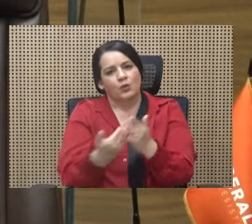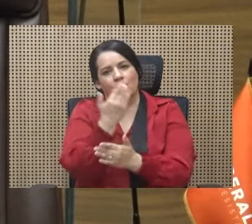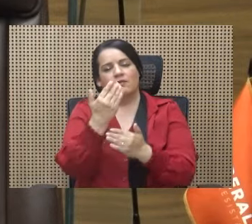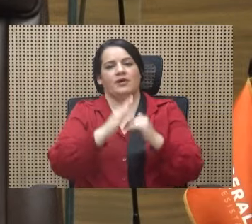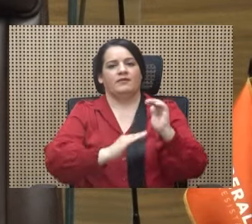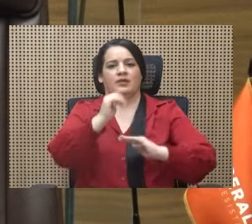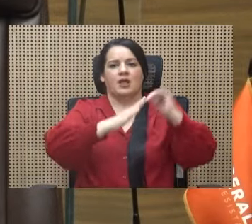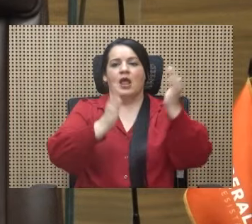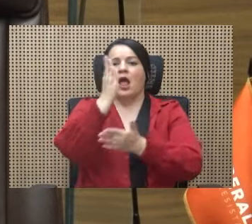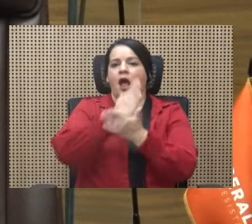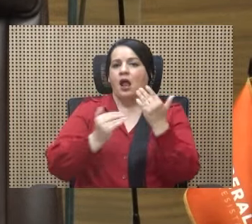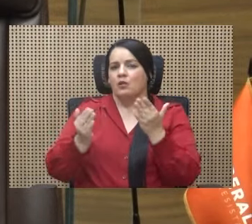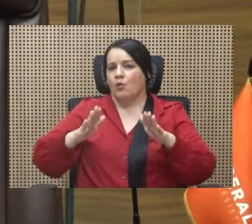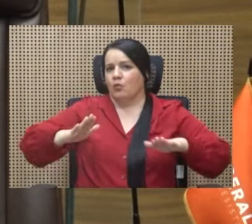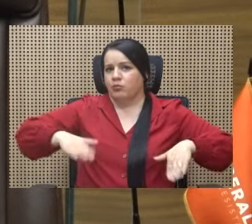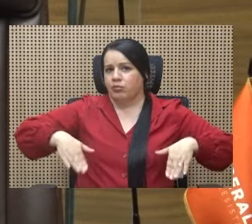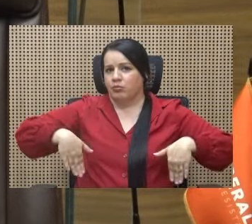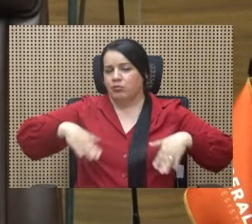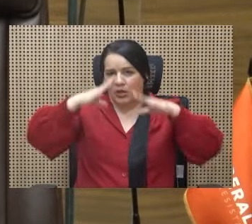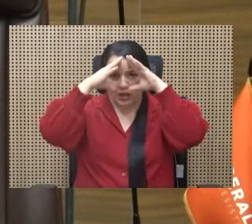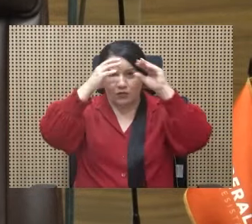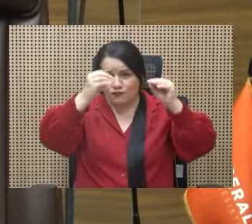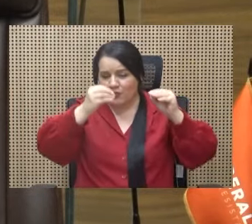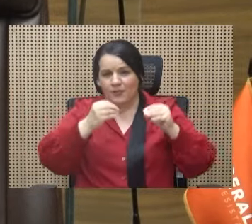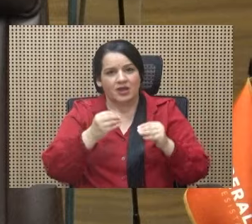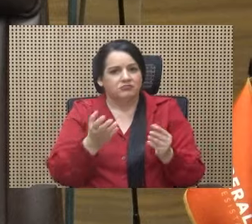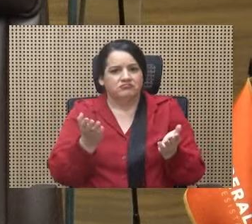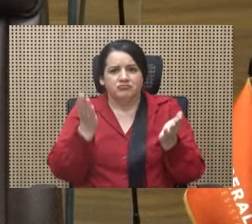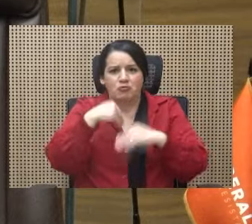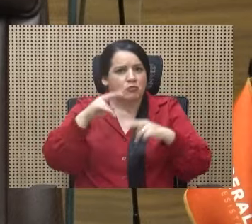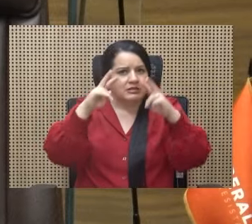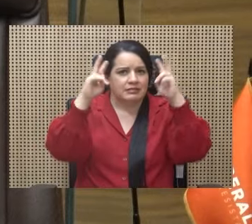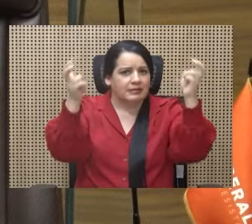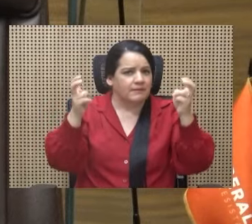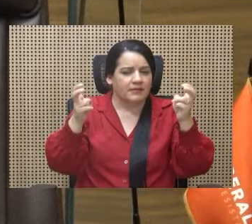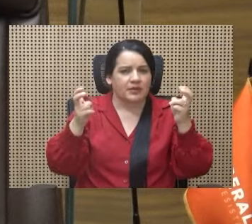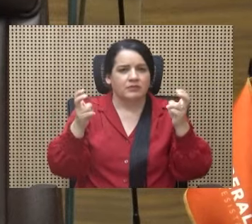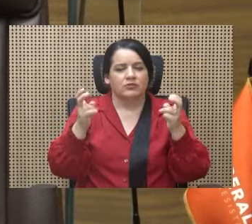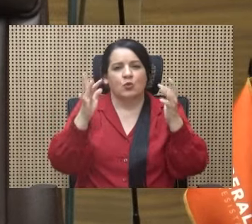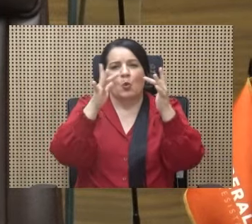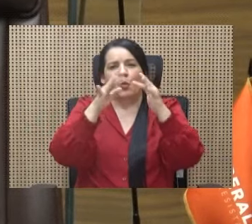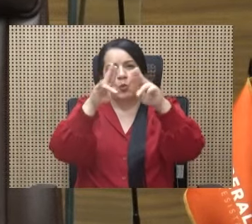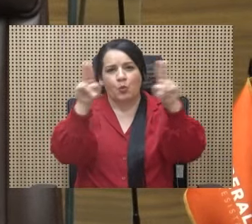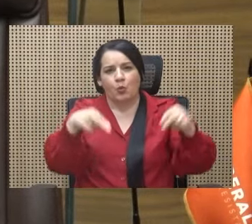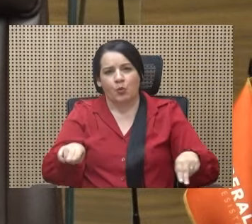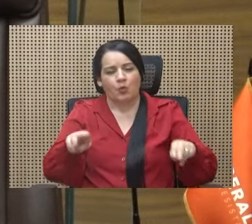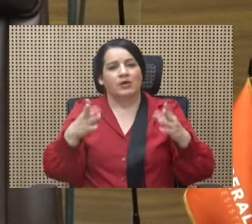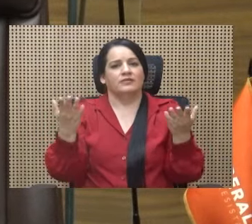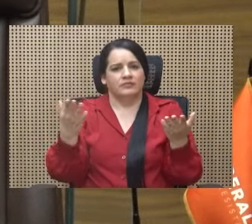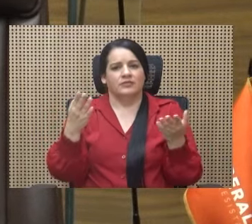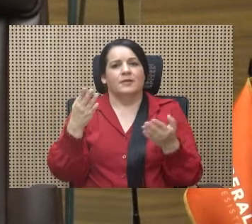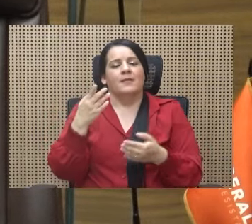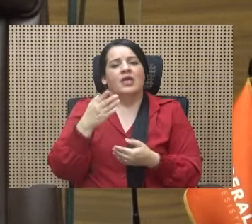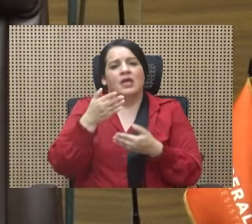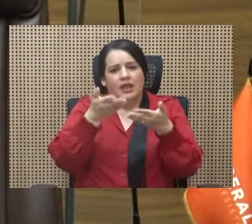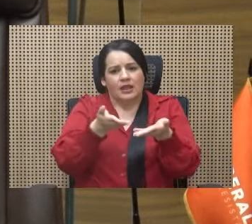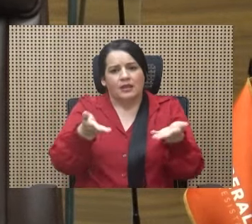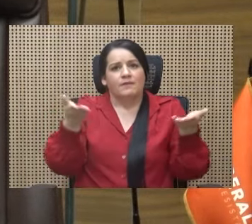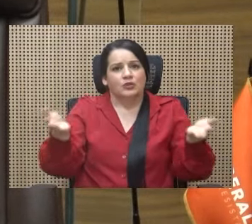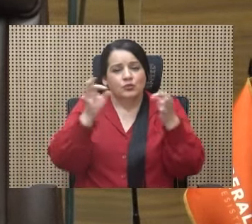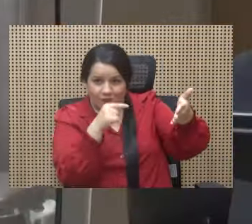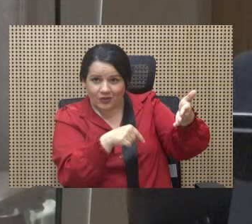del informe es que no se aborda el tema de la conectividad y la digitalización como elementos necesarios para mejorar la